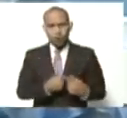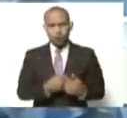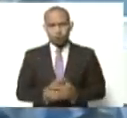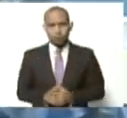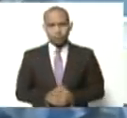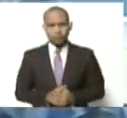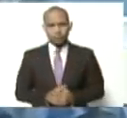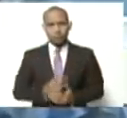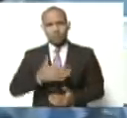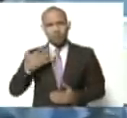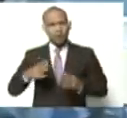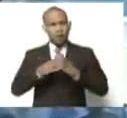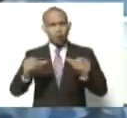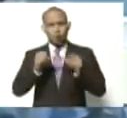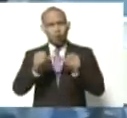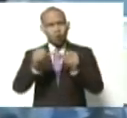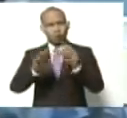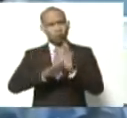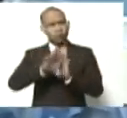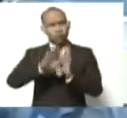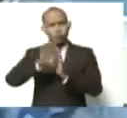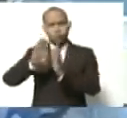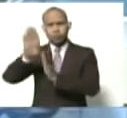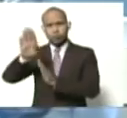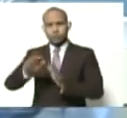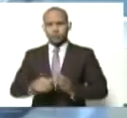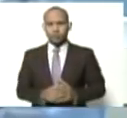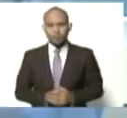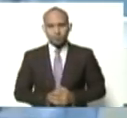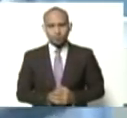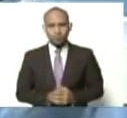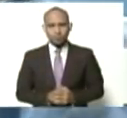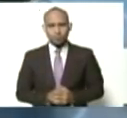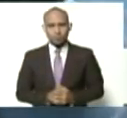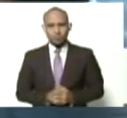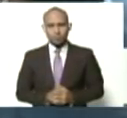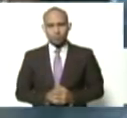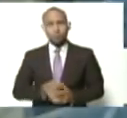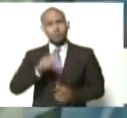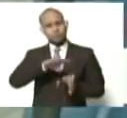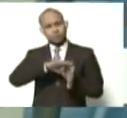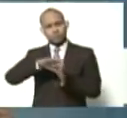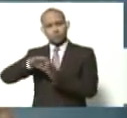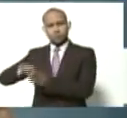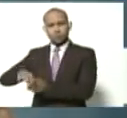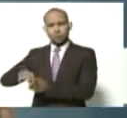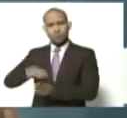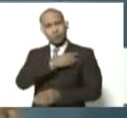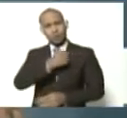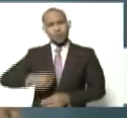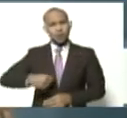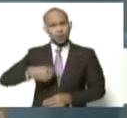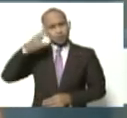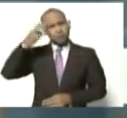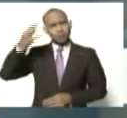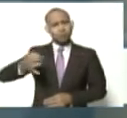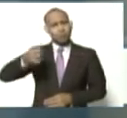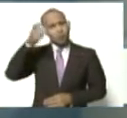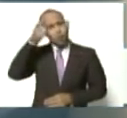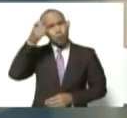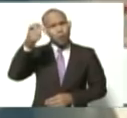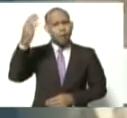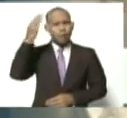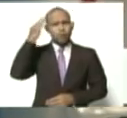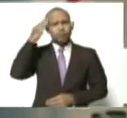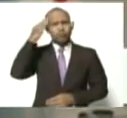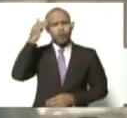quiero que todo siga adelante y marchando. Así es, presidente, es la certeza de un pueblo que sabe que vamos por el